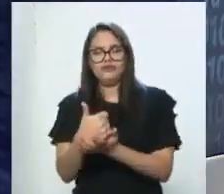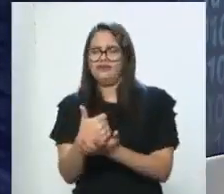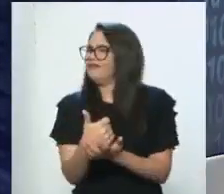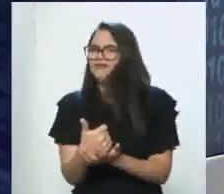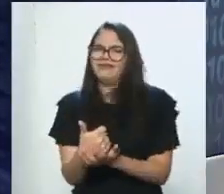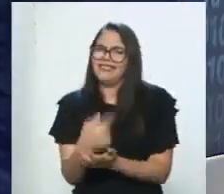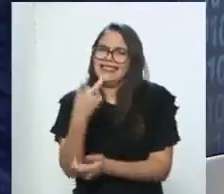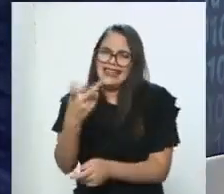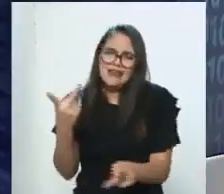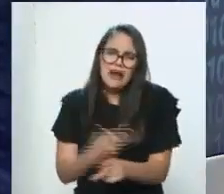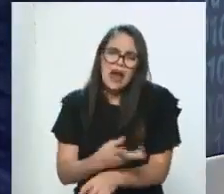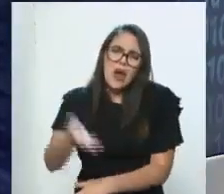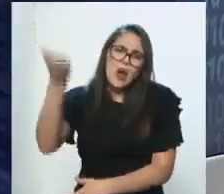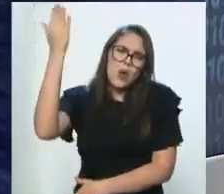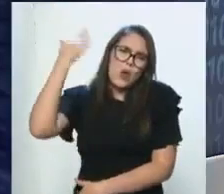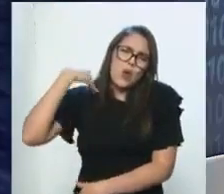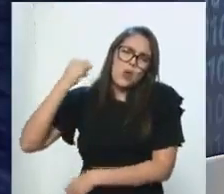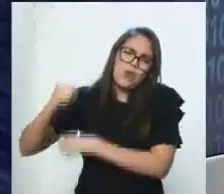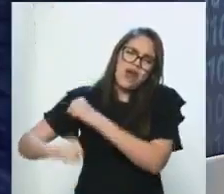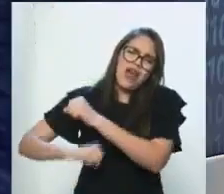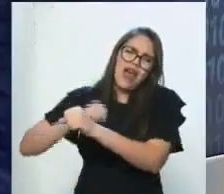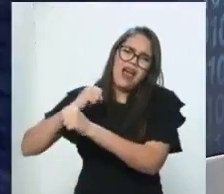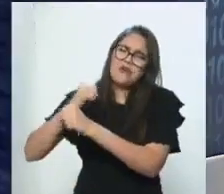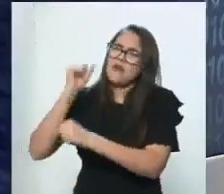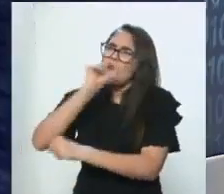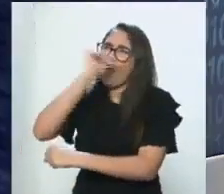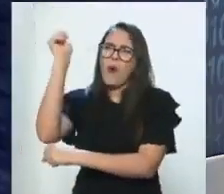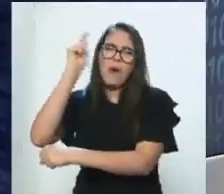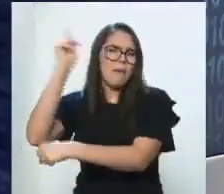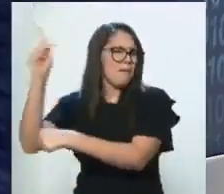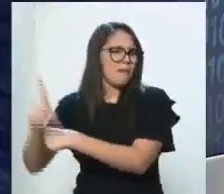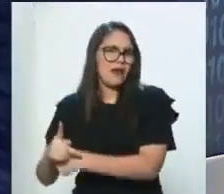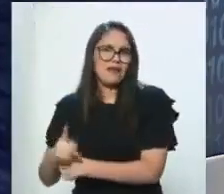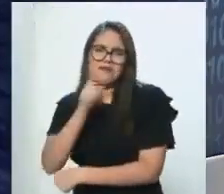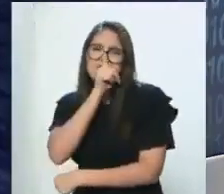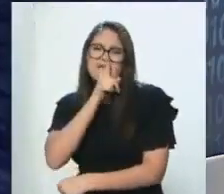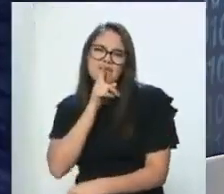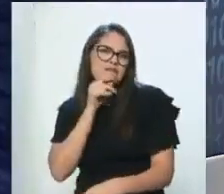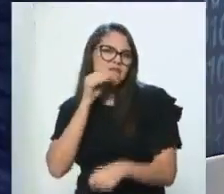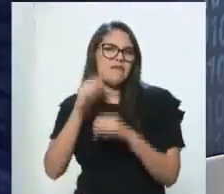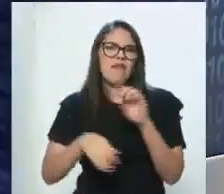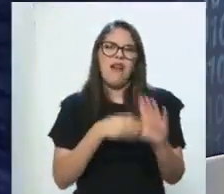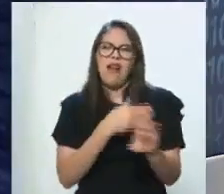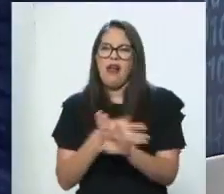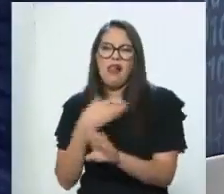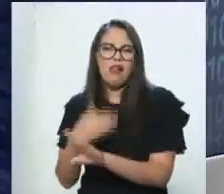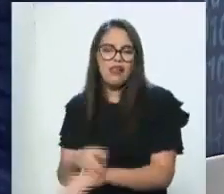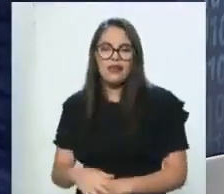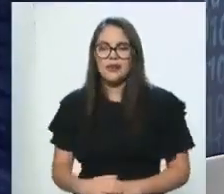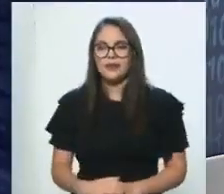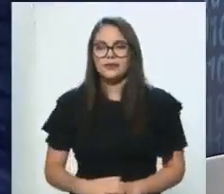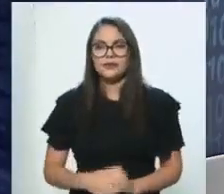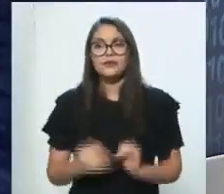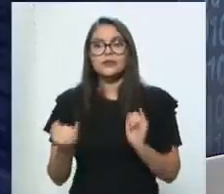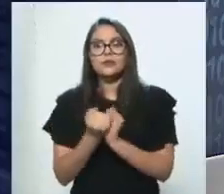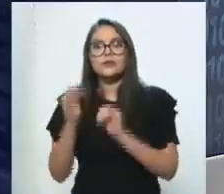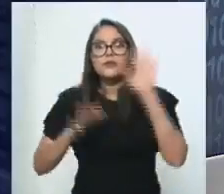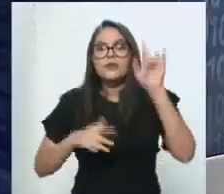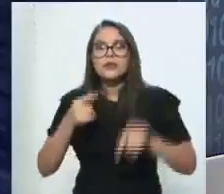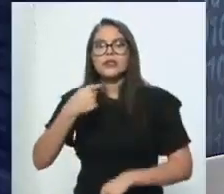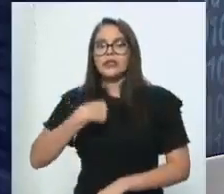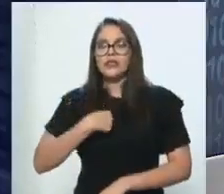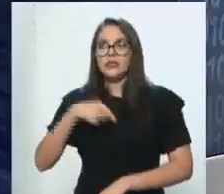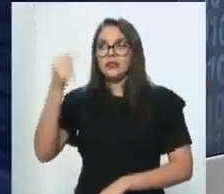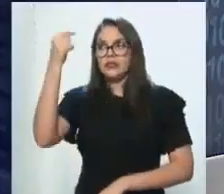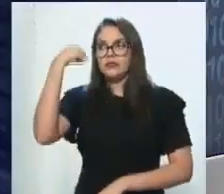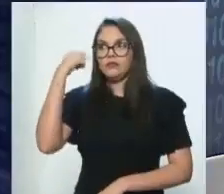sucedieron años atrás y en otro continente. Atentan también las fake news contra la racionalidad, nos hacen dudar